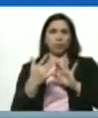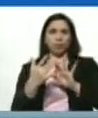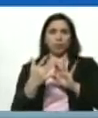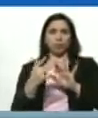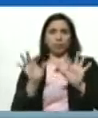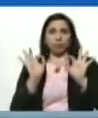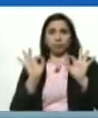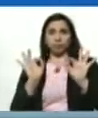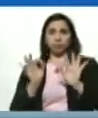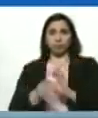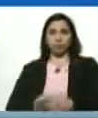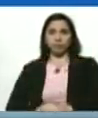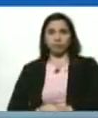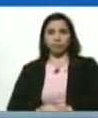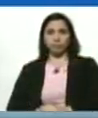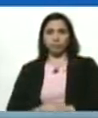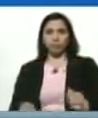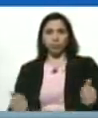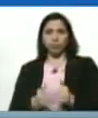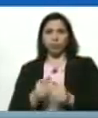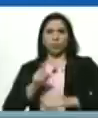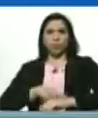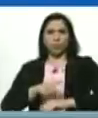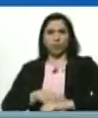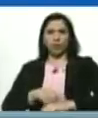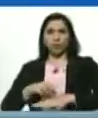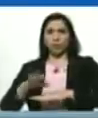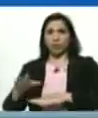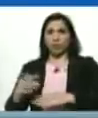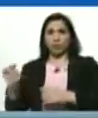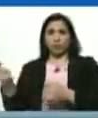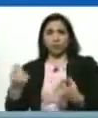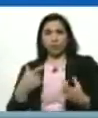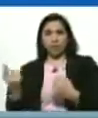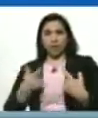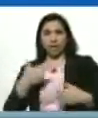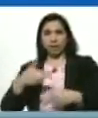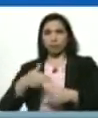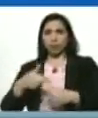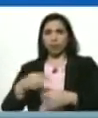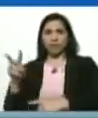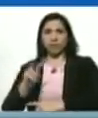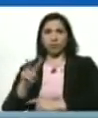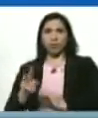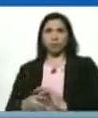exactamente con el momento en que dejó de llegar gasolina venezuela